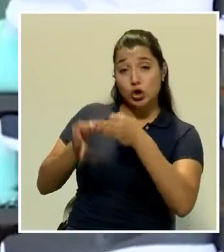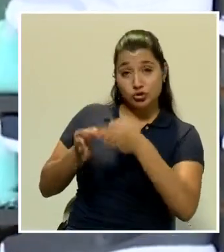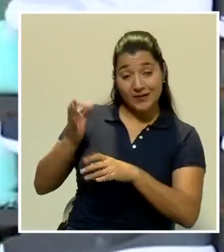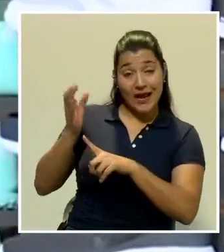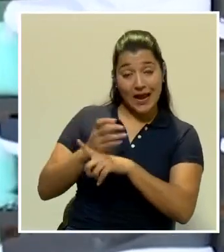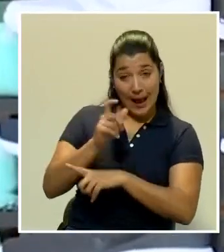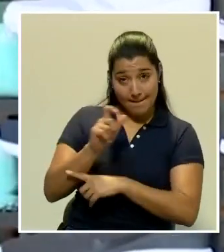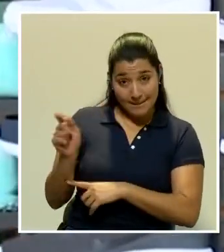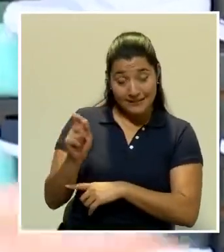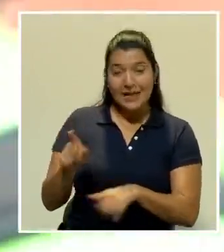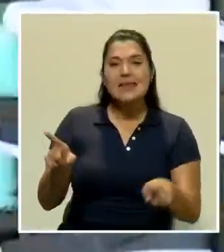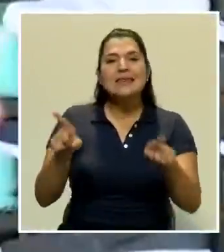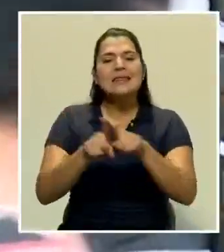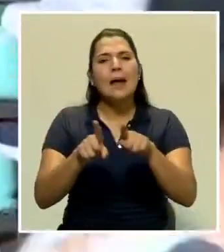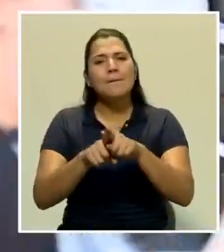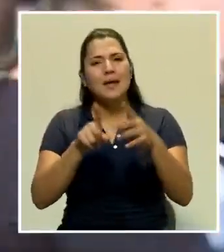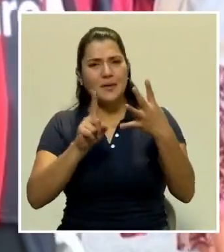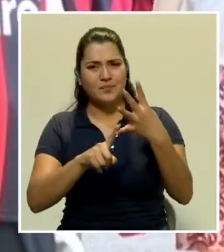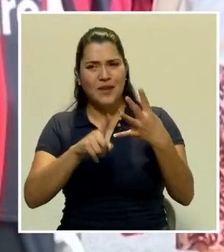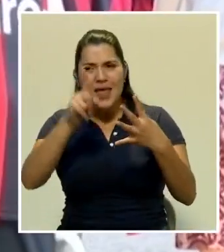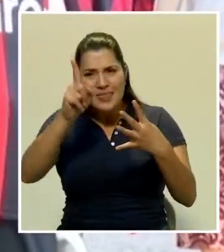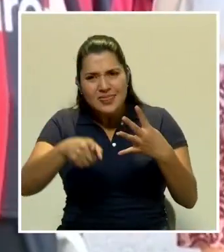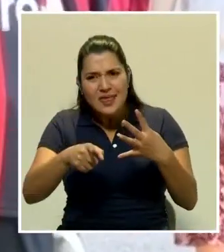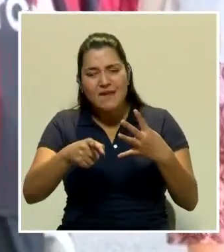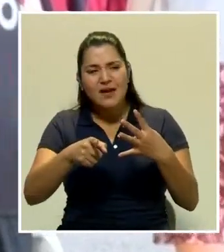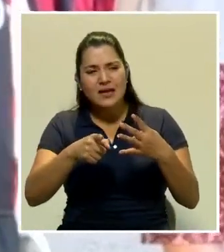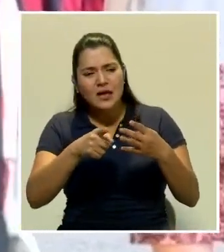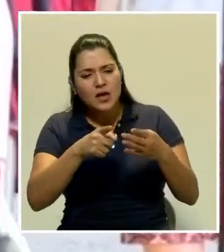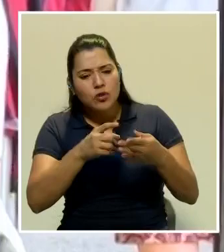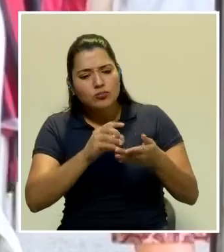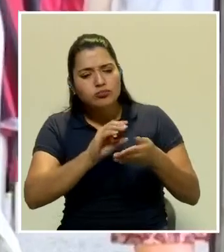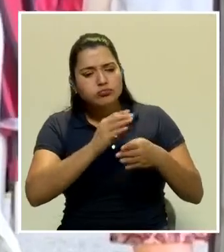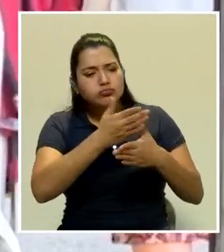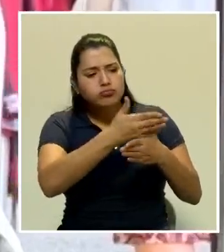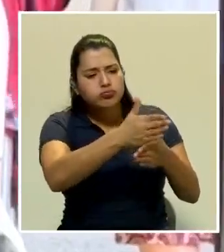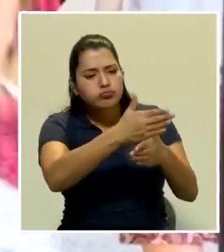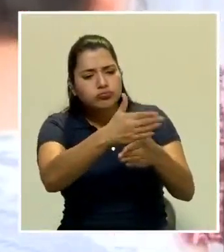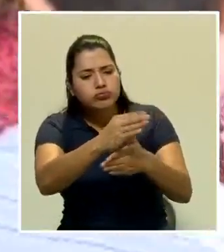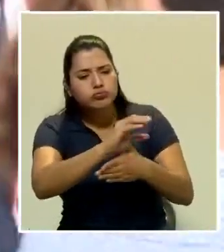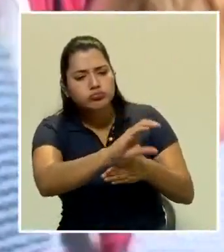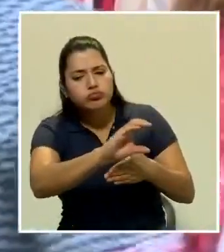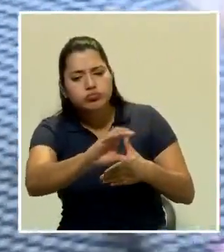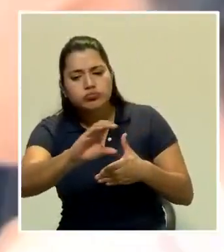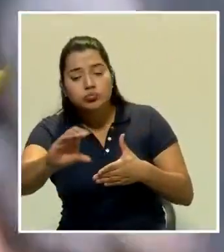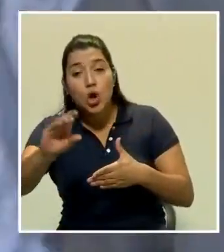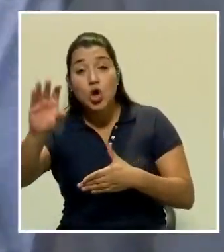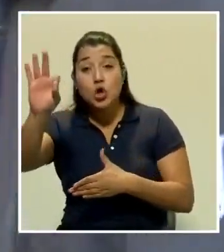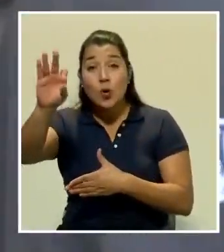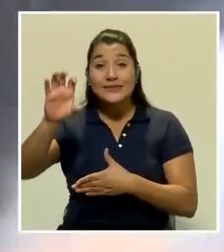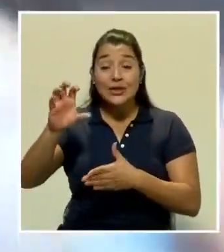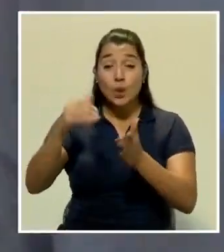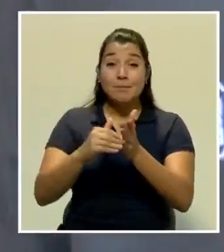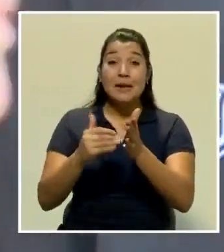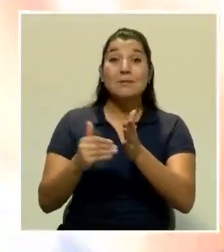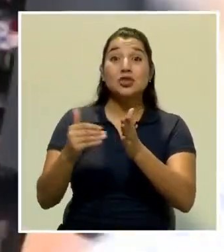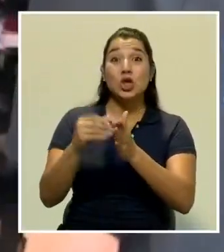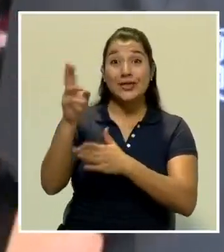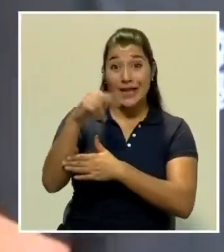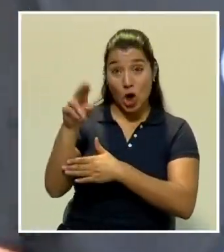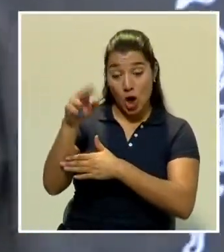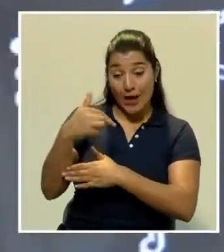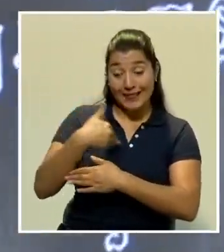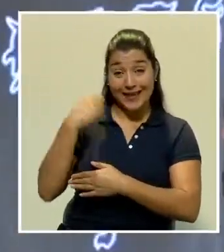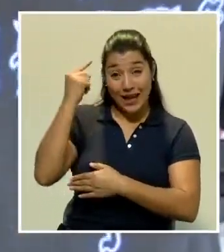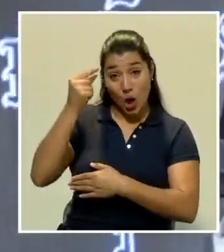una efectiva distribución de los 900.000 millones de colones que anunció el gobierno que estaría entregando con tasas preferenciales